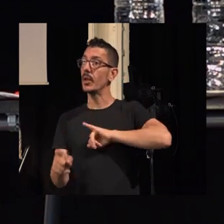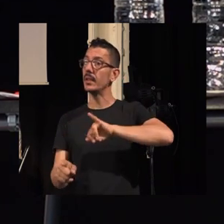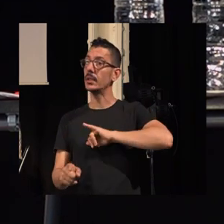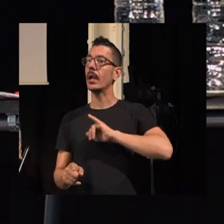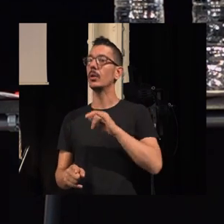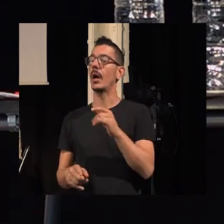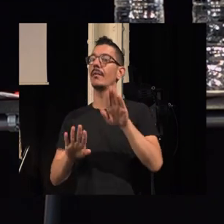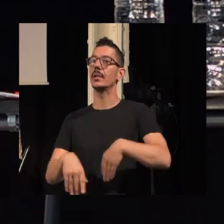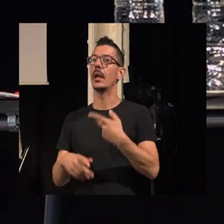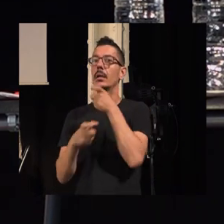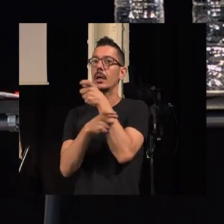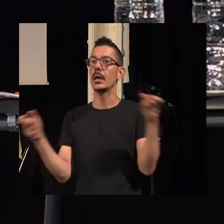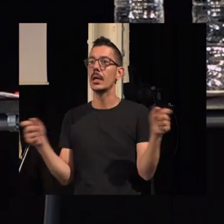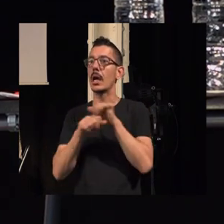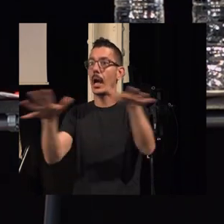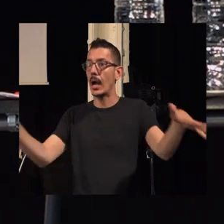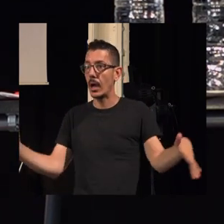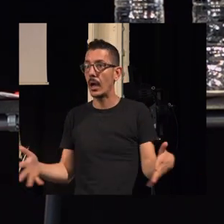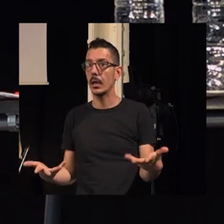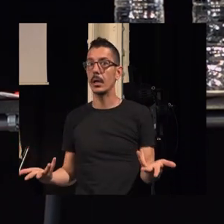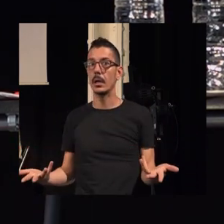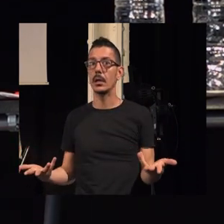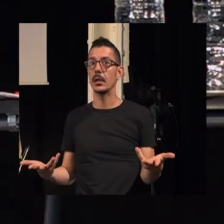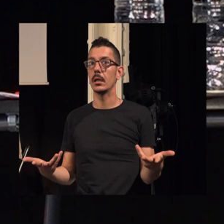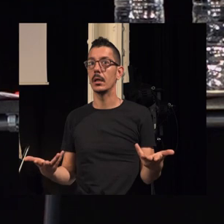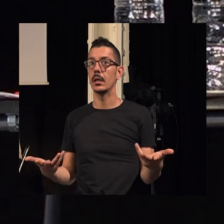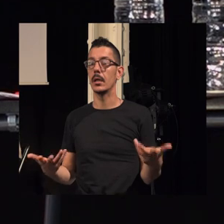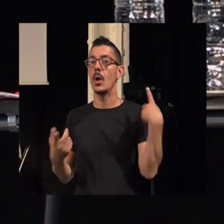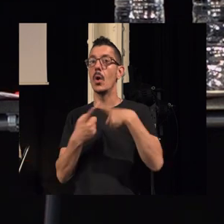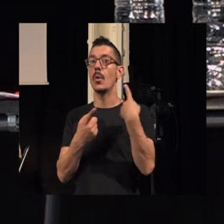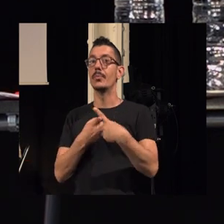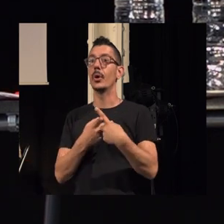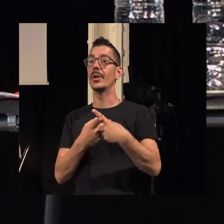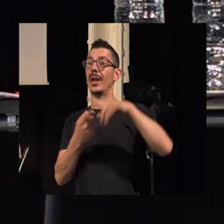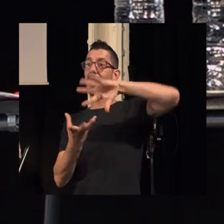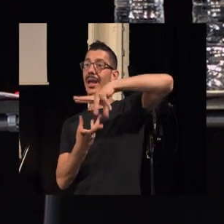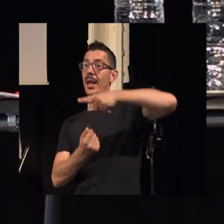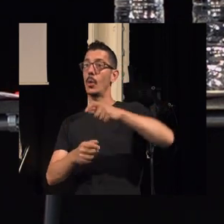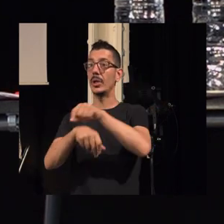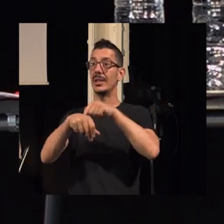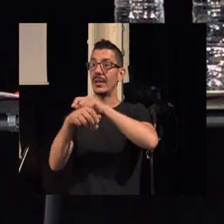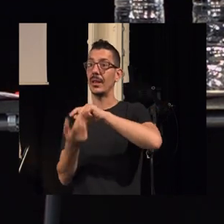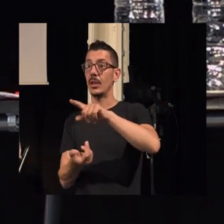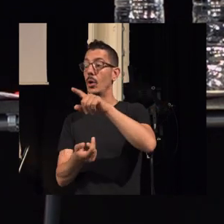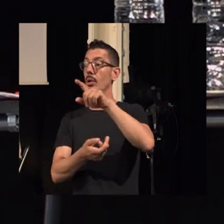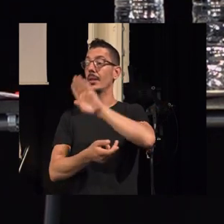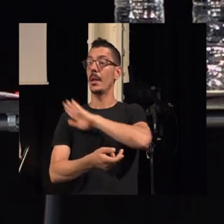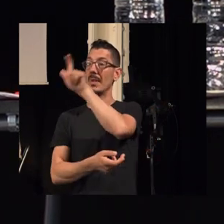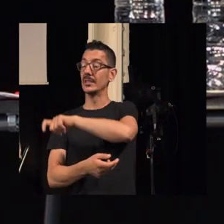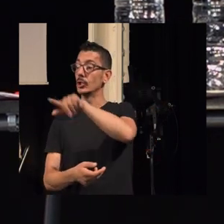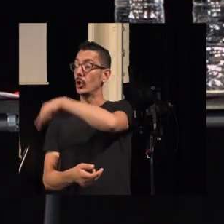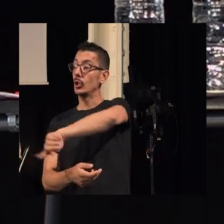grave en el contexto actual de geopolitización de las cuestiones LGBT. Estamos siendo